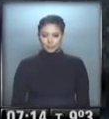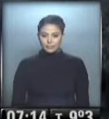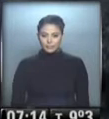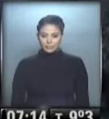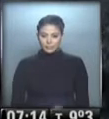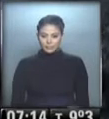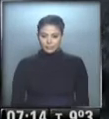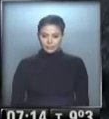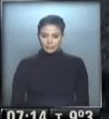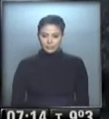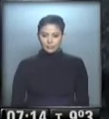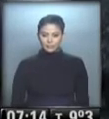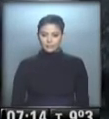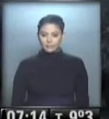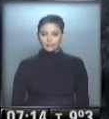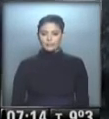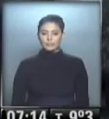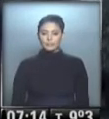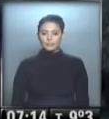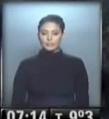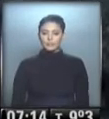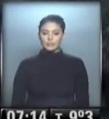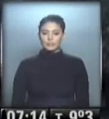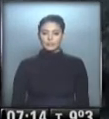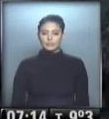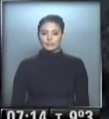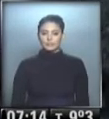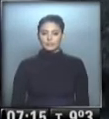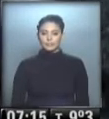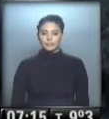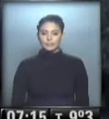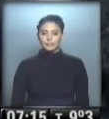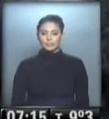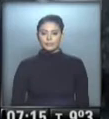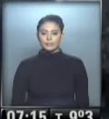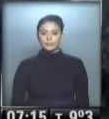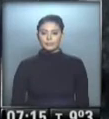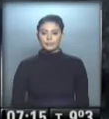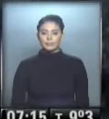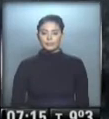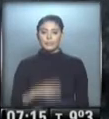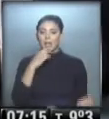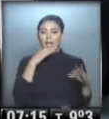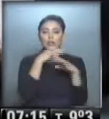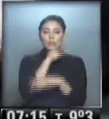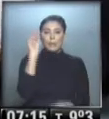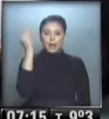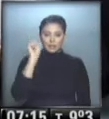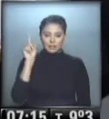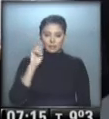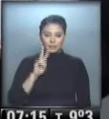la propia presidencia de la república de oración llevaron sus comunicaciones interceptadas